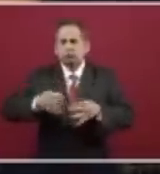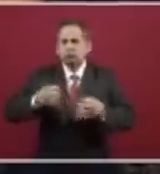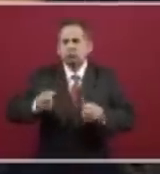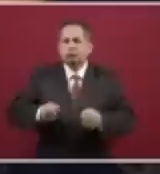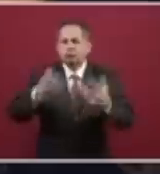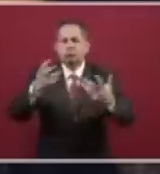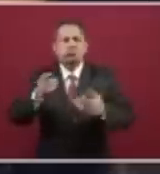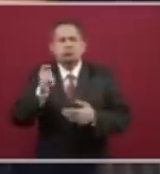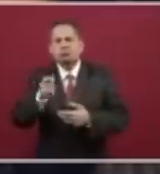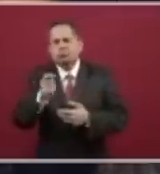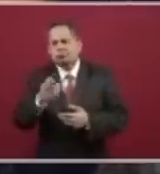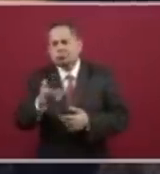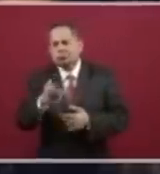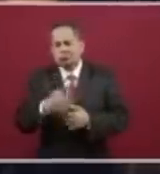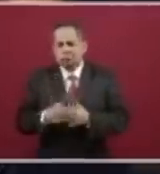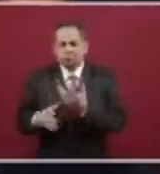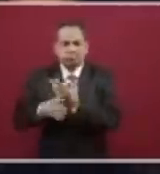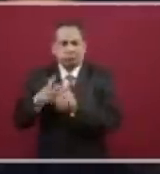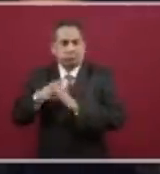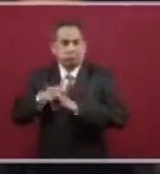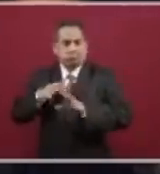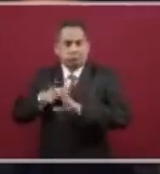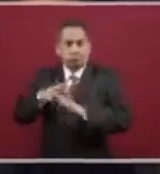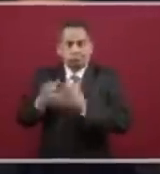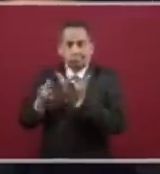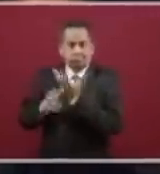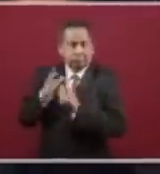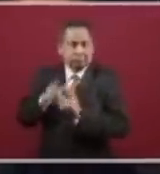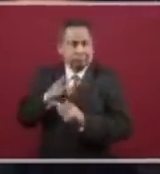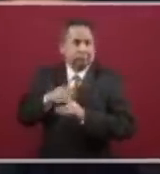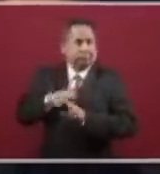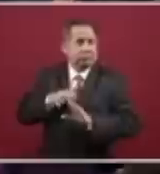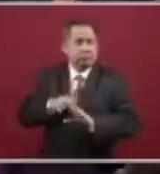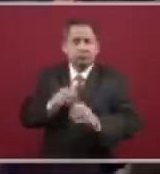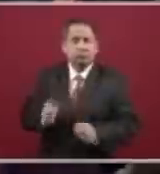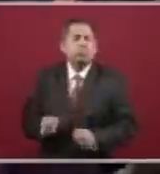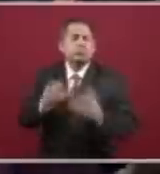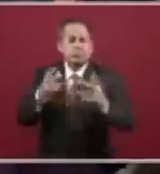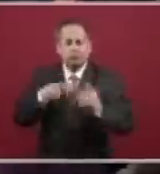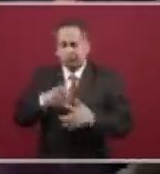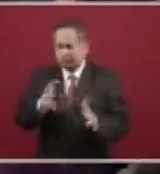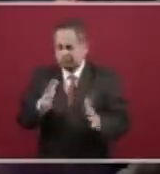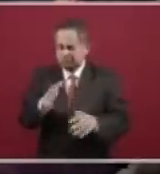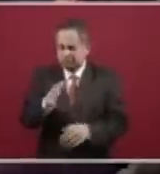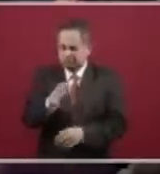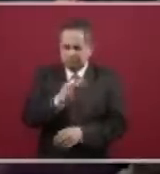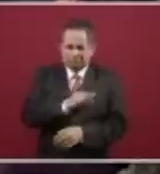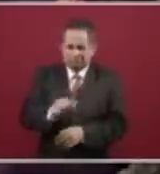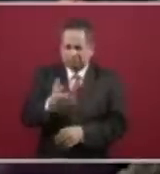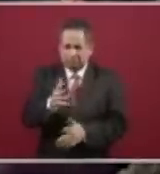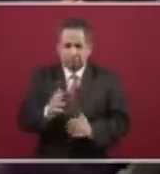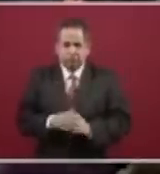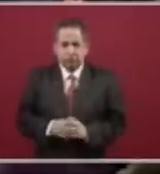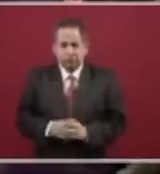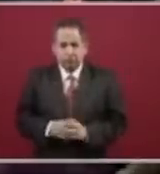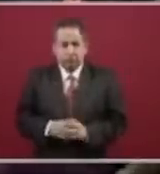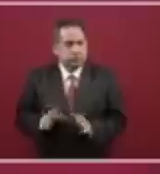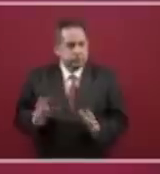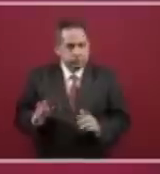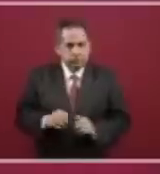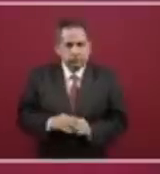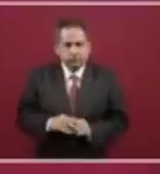fueron los migrantes que se escaparon de este centro un aproximado una la información